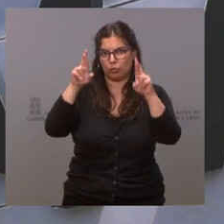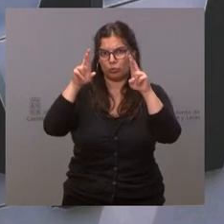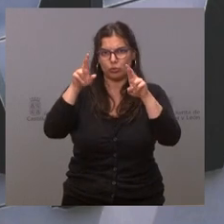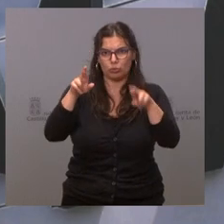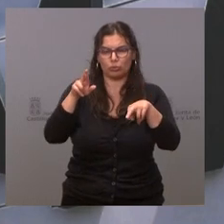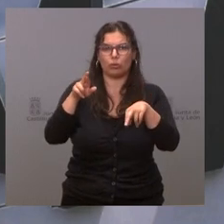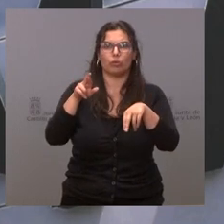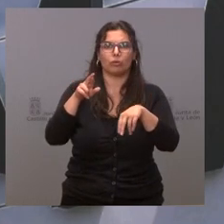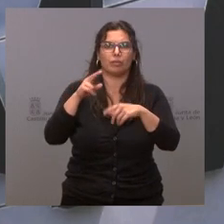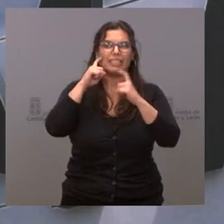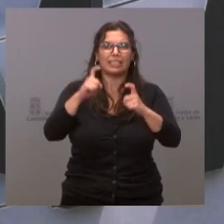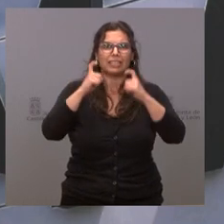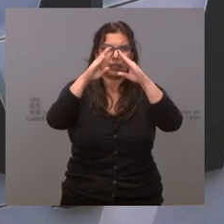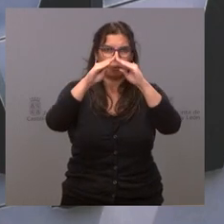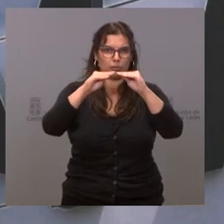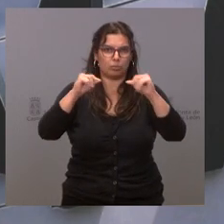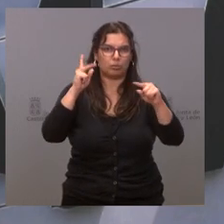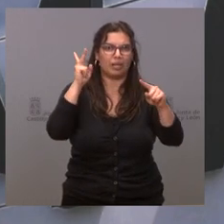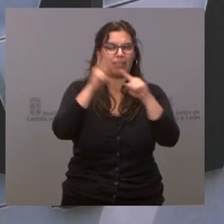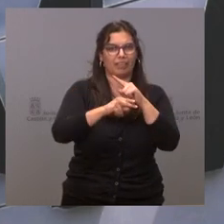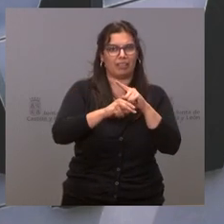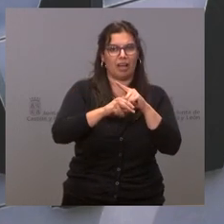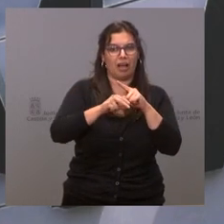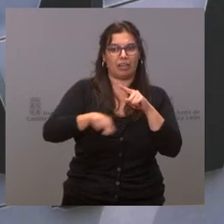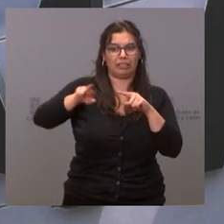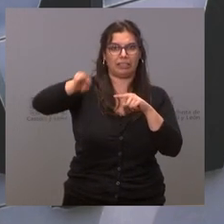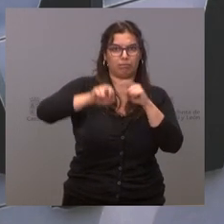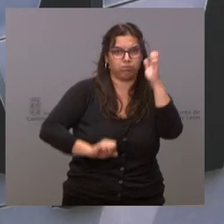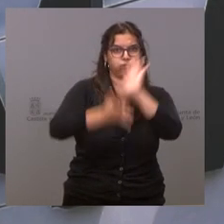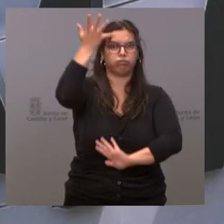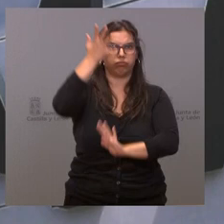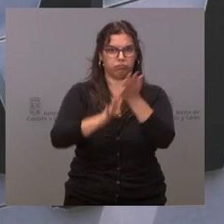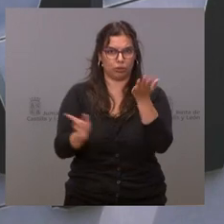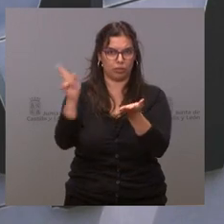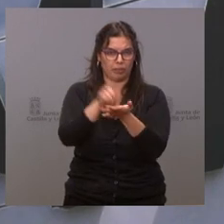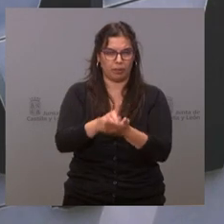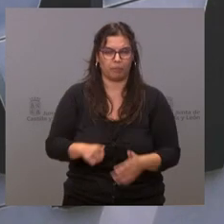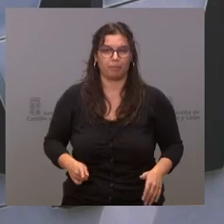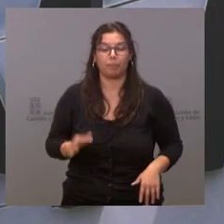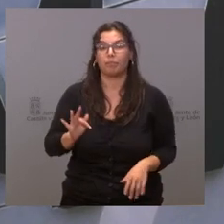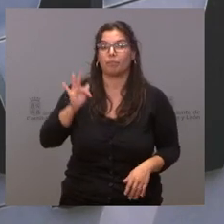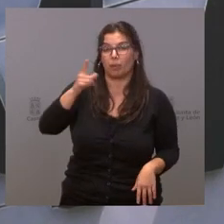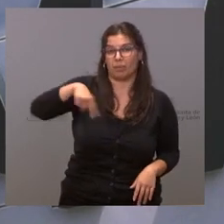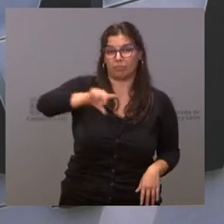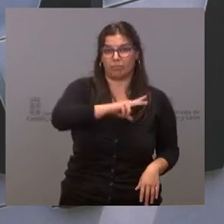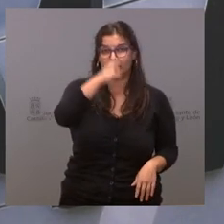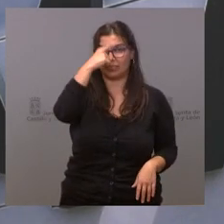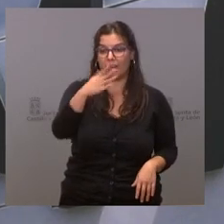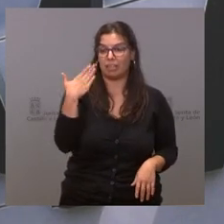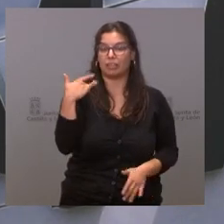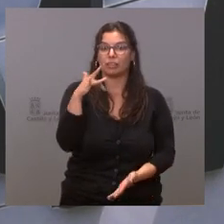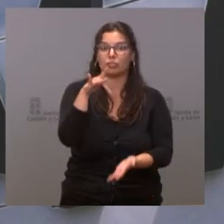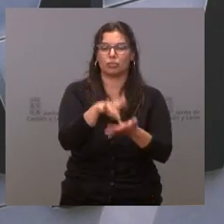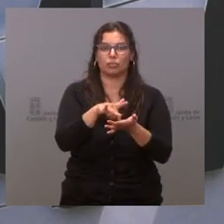quitar las llamas para evitar el riesgo de reproducción de incendios además saben ustedes que ayer hubo una